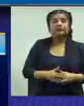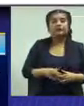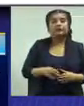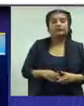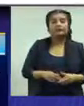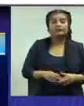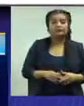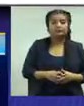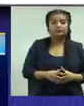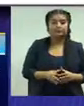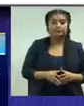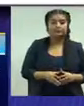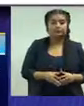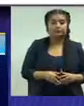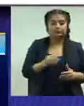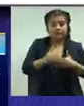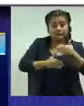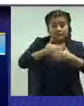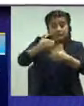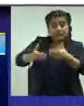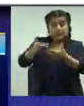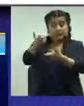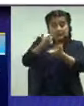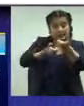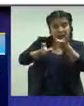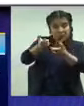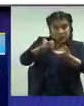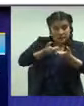Siguiente. En procesos de adquisiciones,